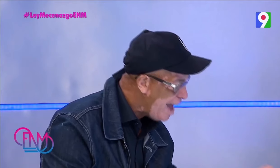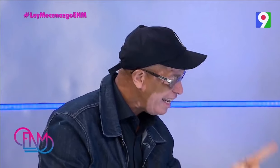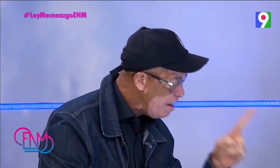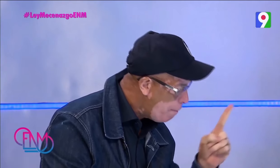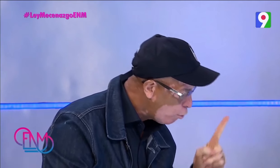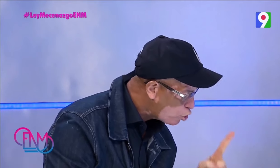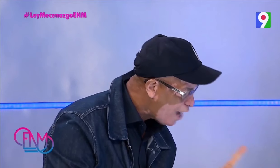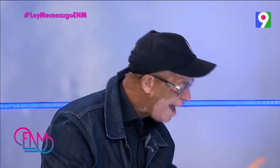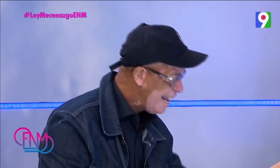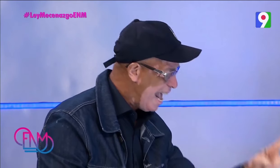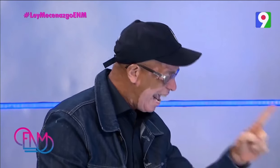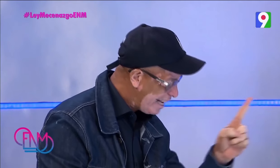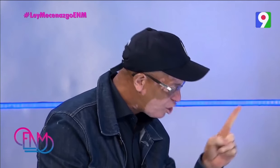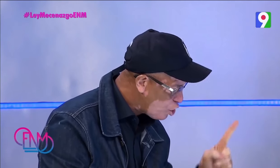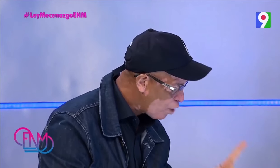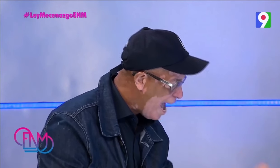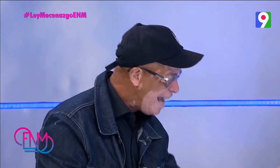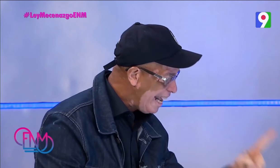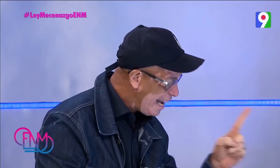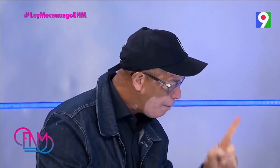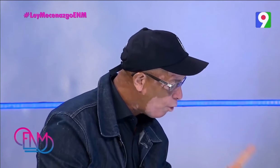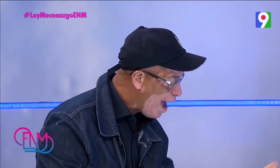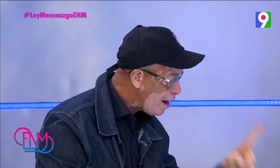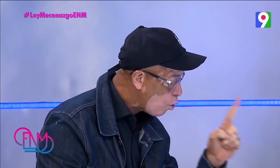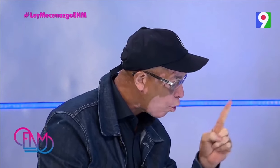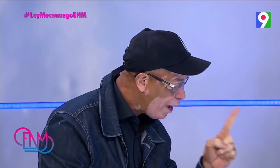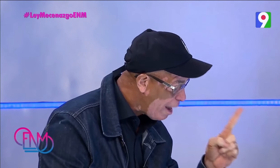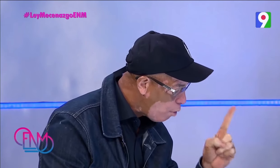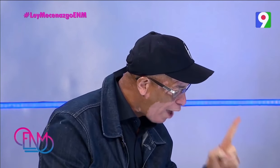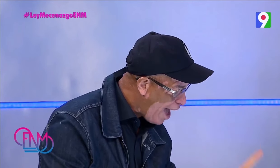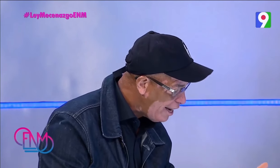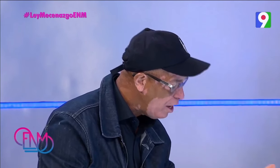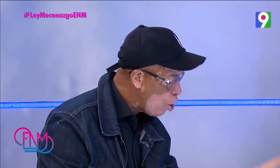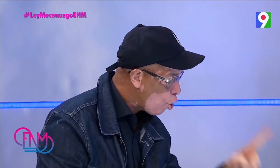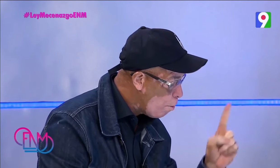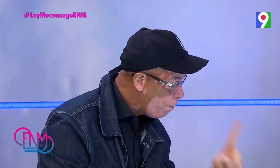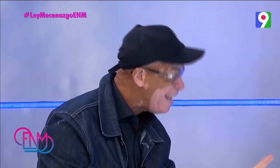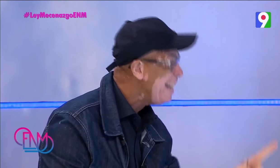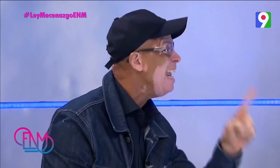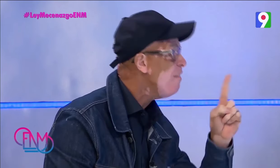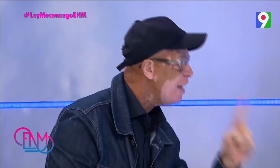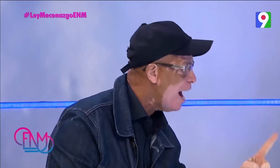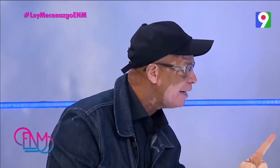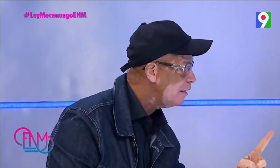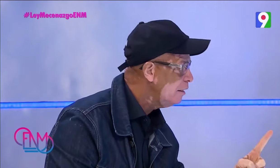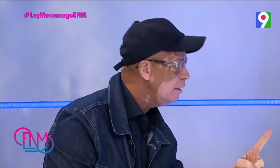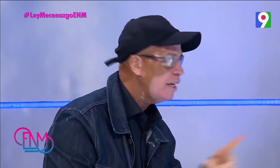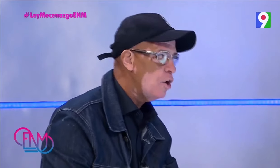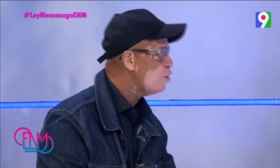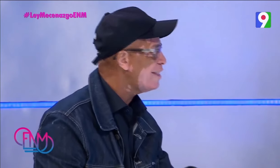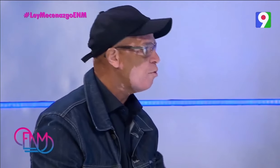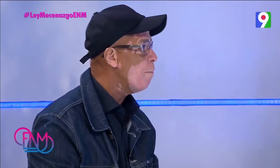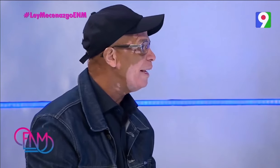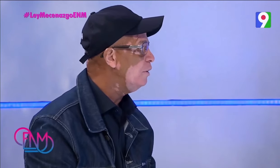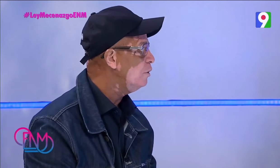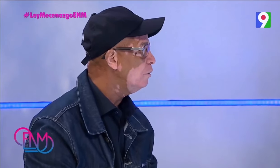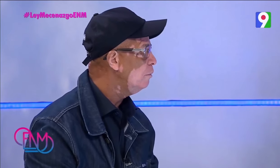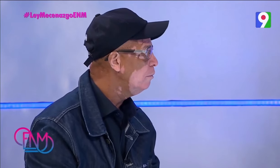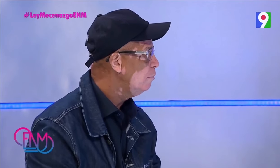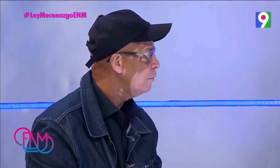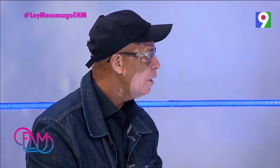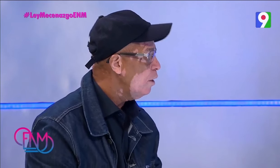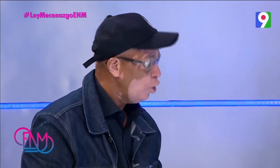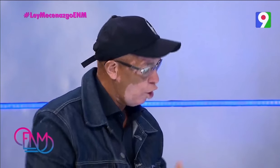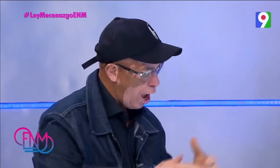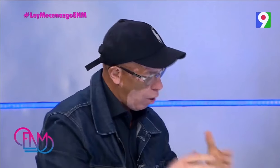apoyar impulsar gestionar elaborar elaborar cumplir y velar que no se está